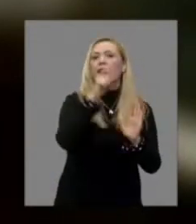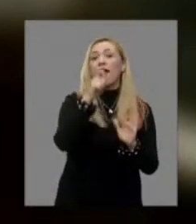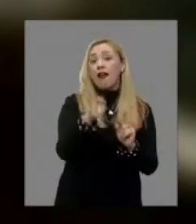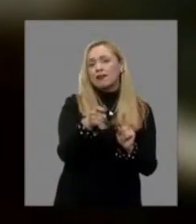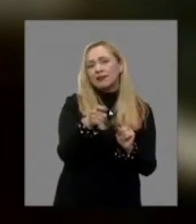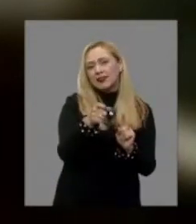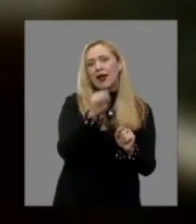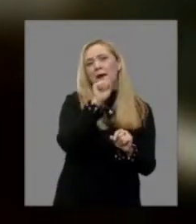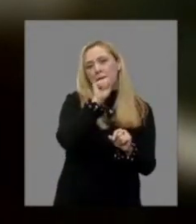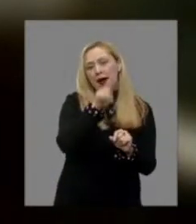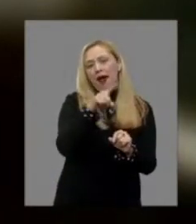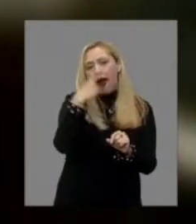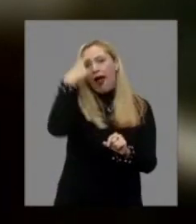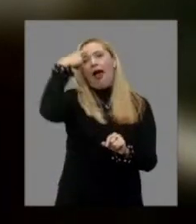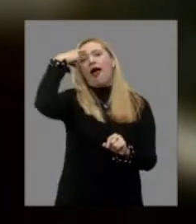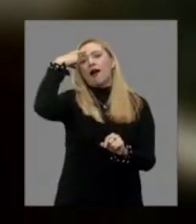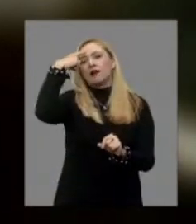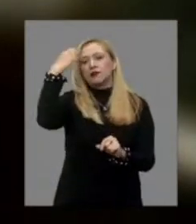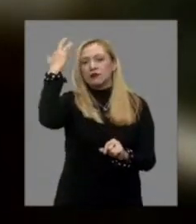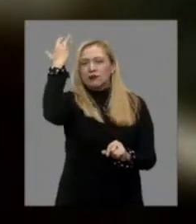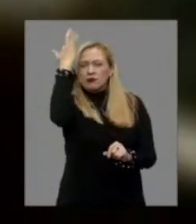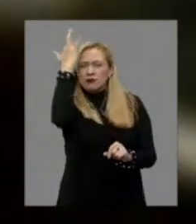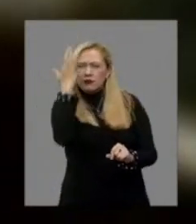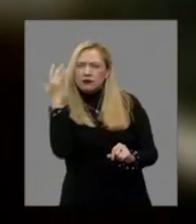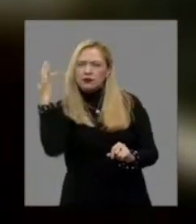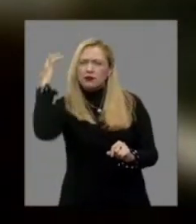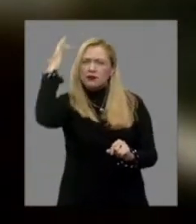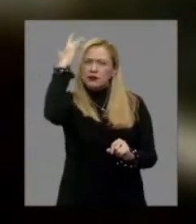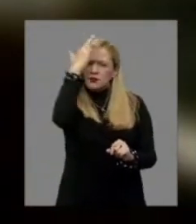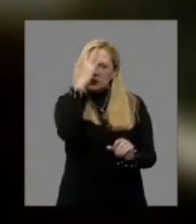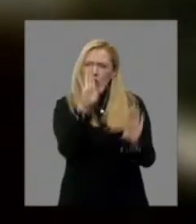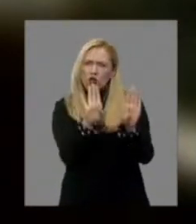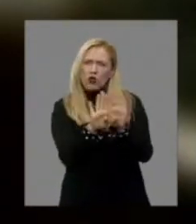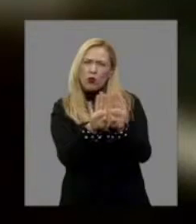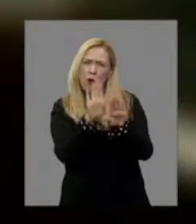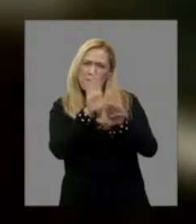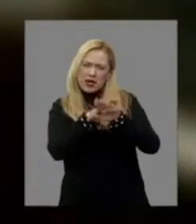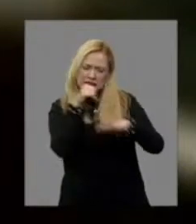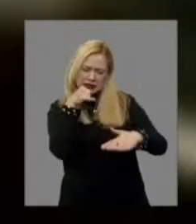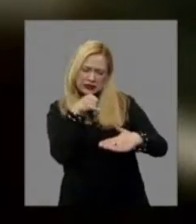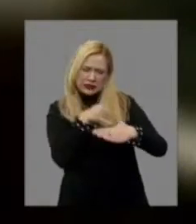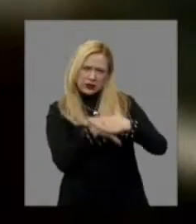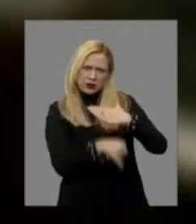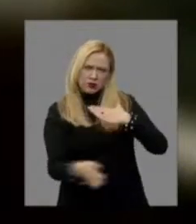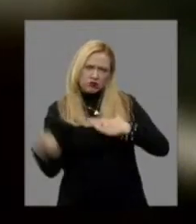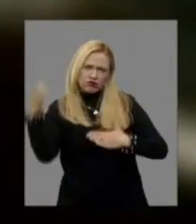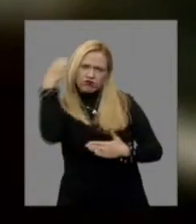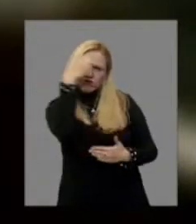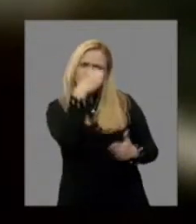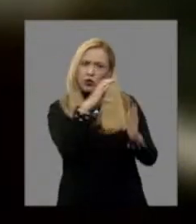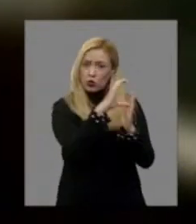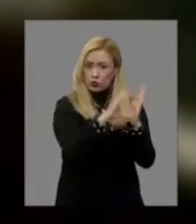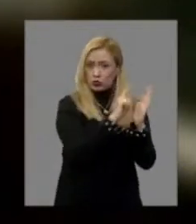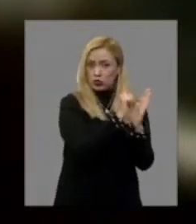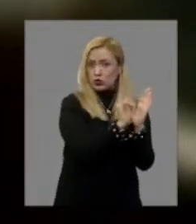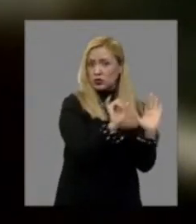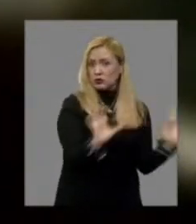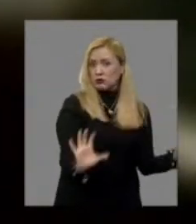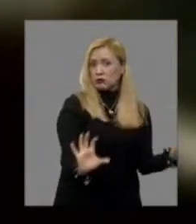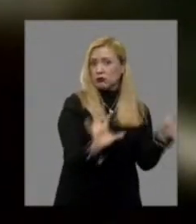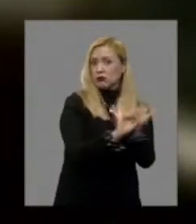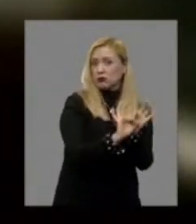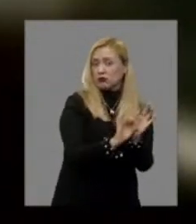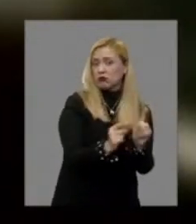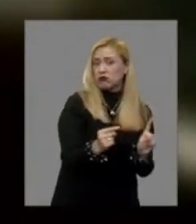de el análisis o el examen ex officio de la constitucionalidad o